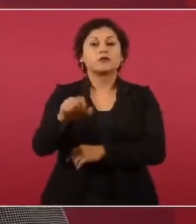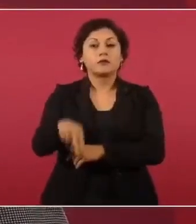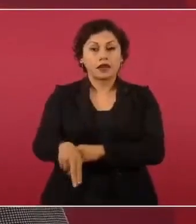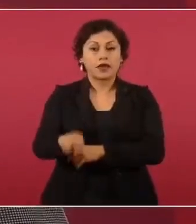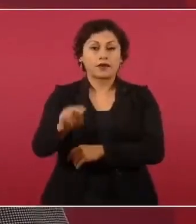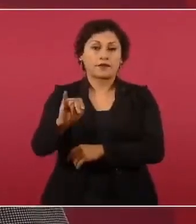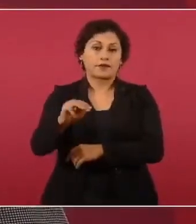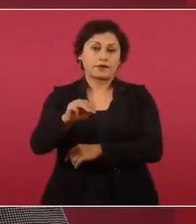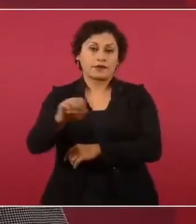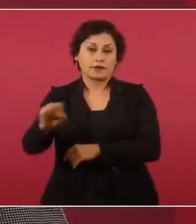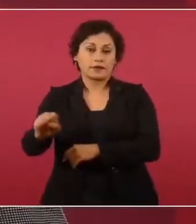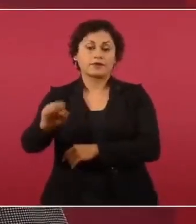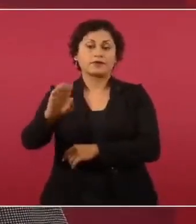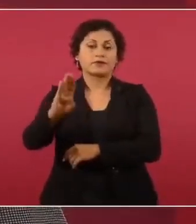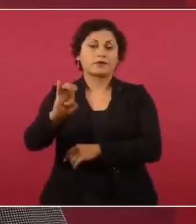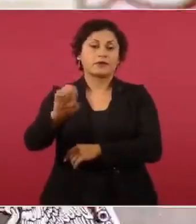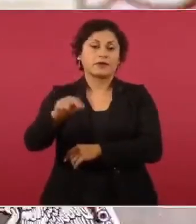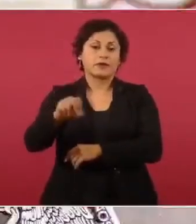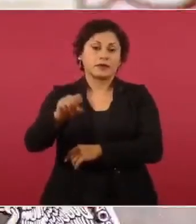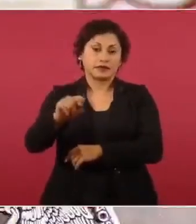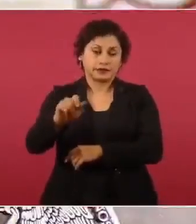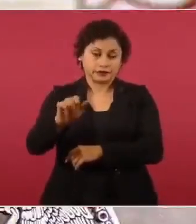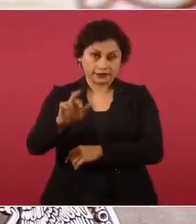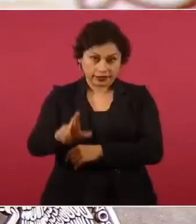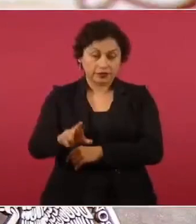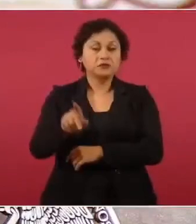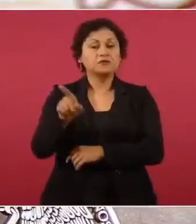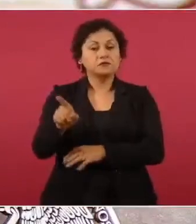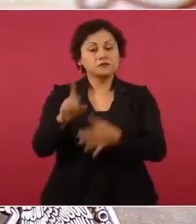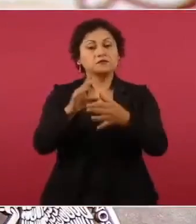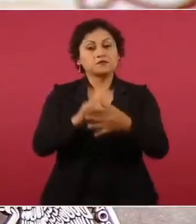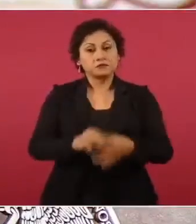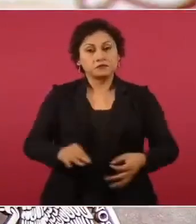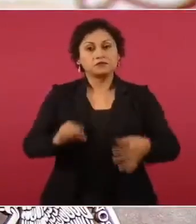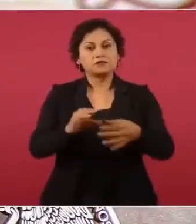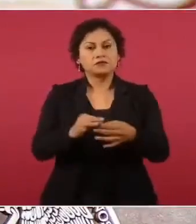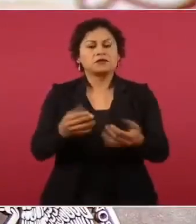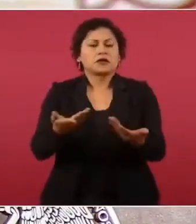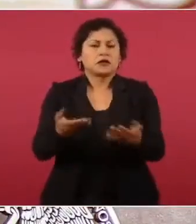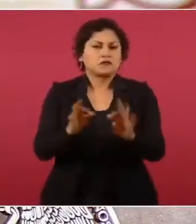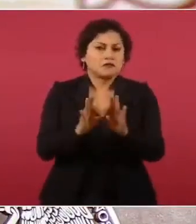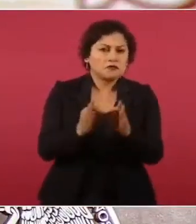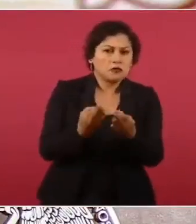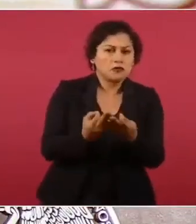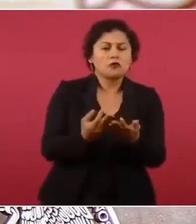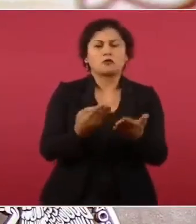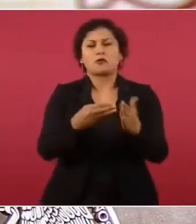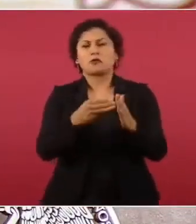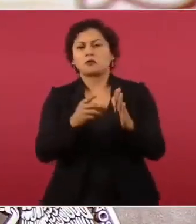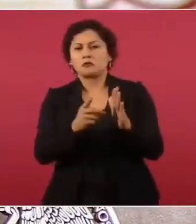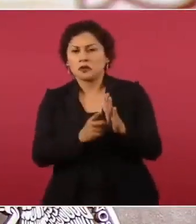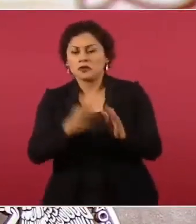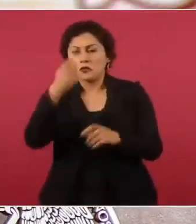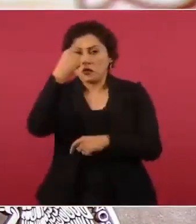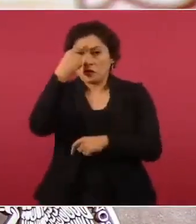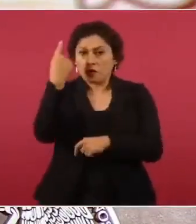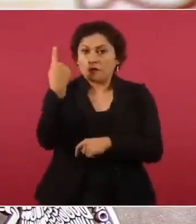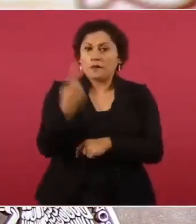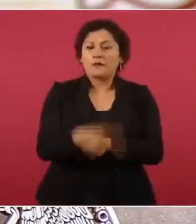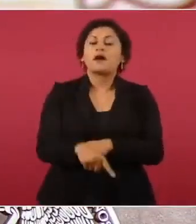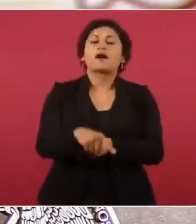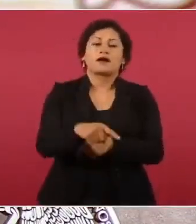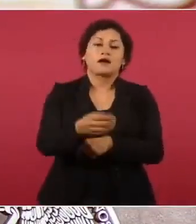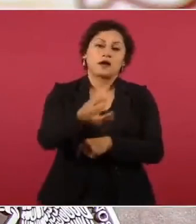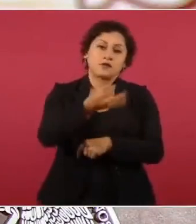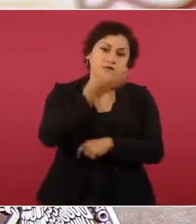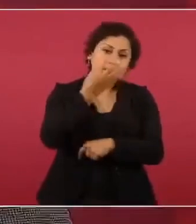nos seguirá presentando las estrategias para mejorar el surtimiento de recetas, que